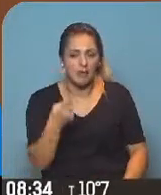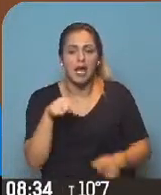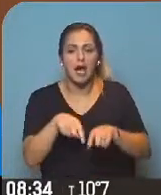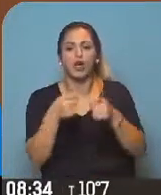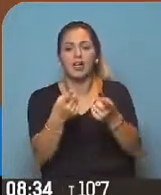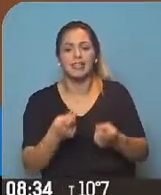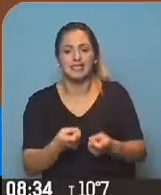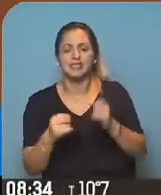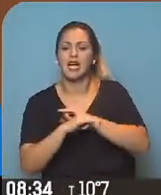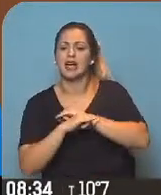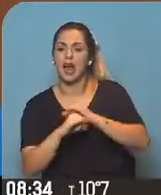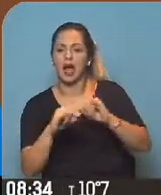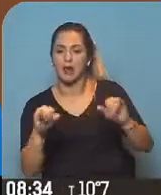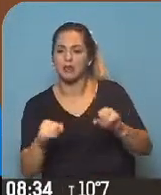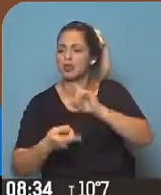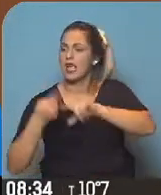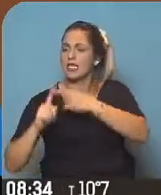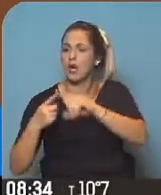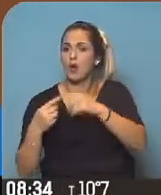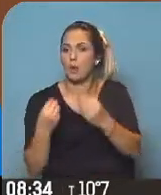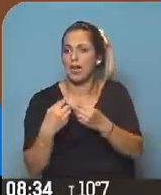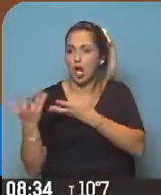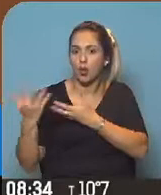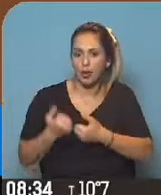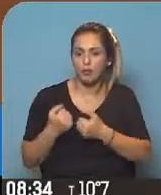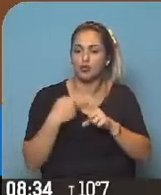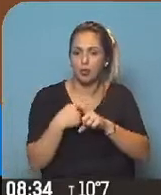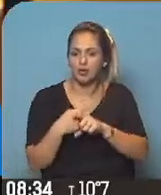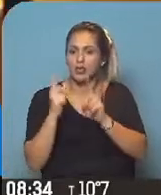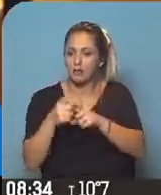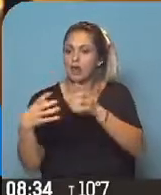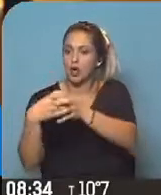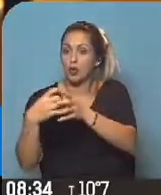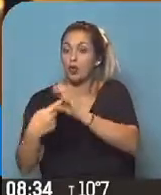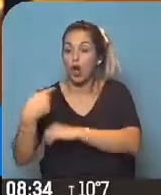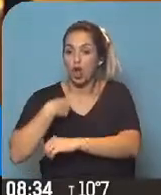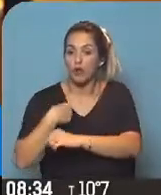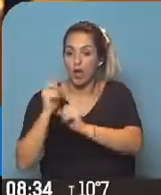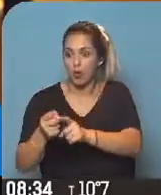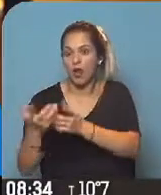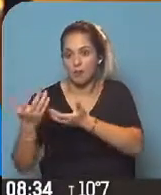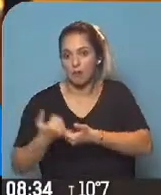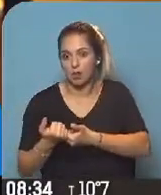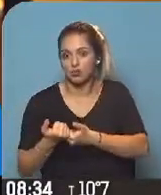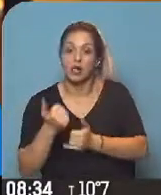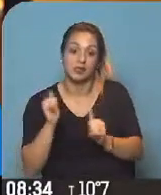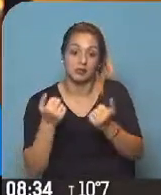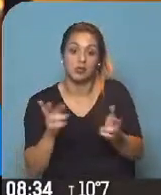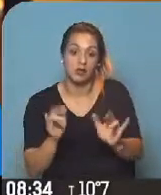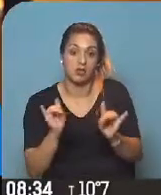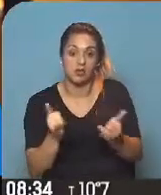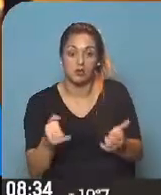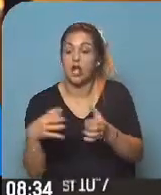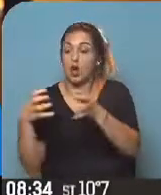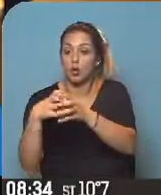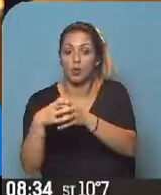estos anuncios y estos acuerdos también de la oposición debería lo ideal sería el respaldo político yo creo que